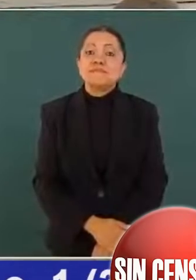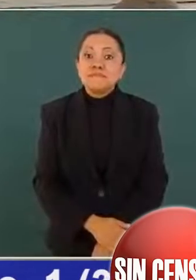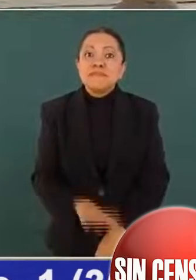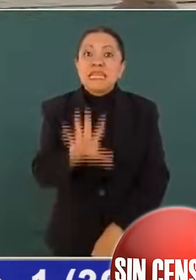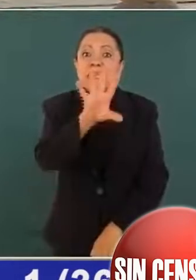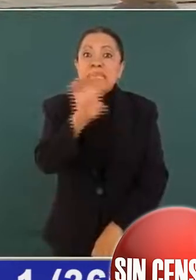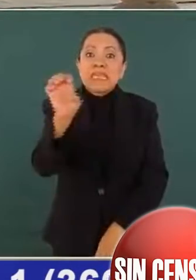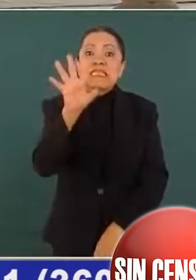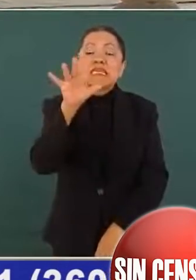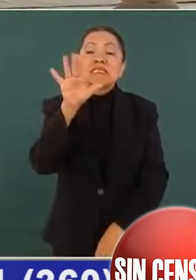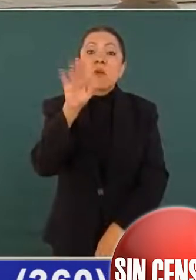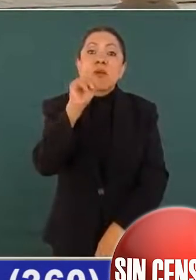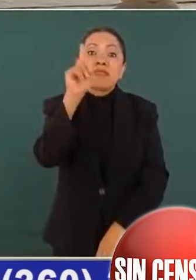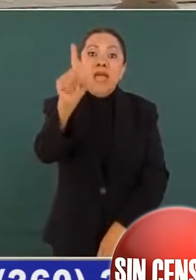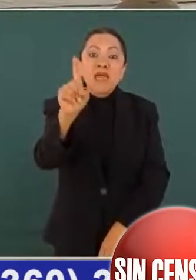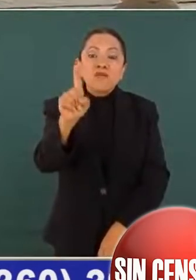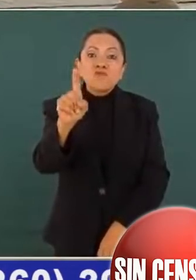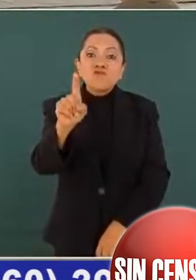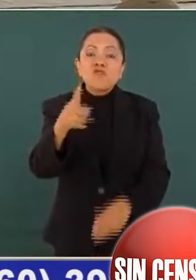551 plazas.